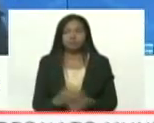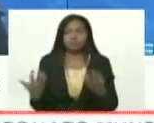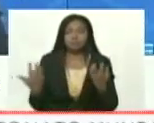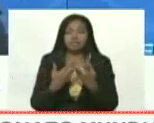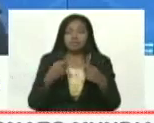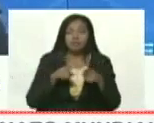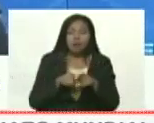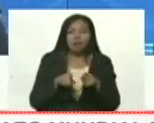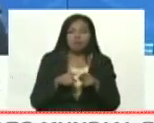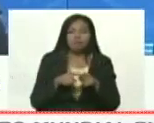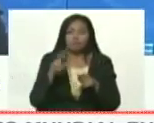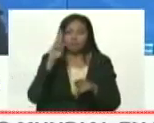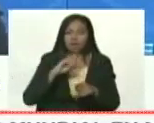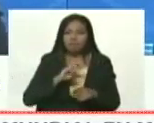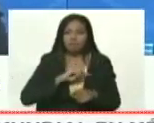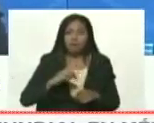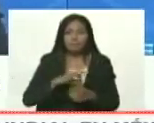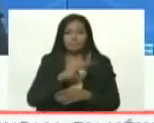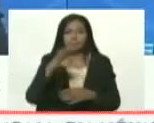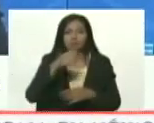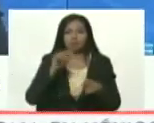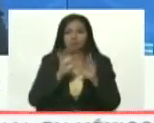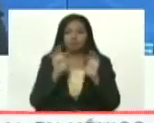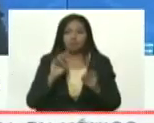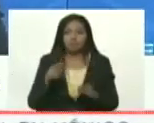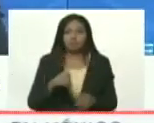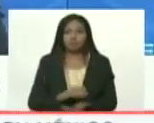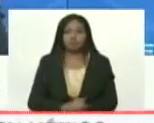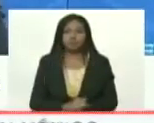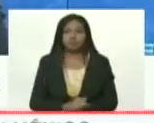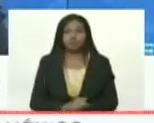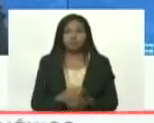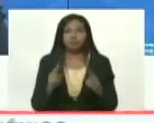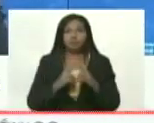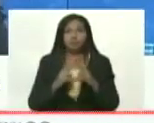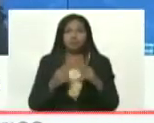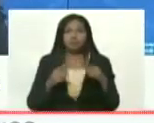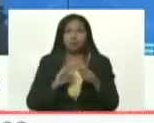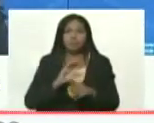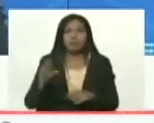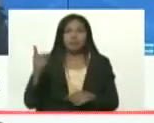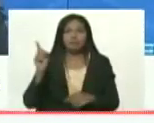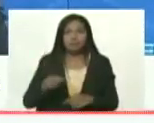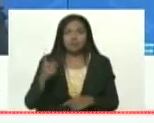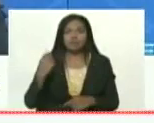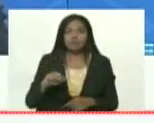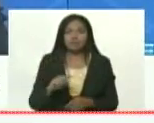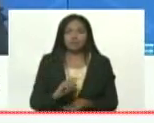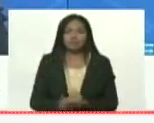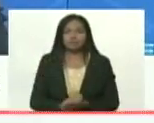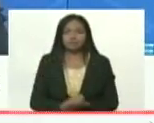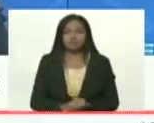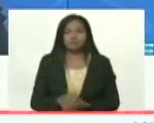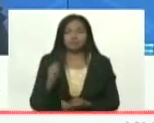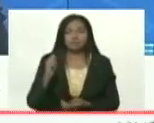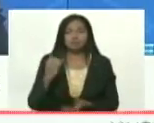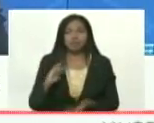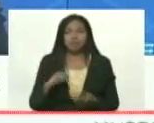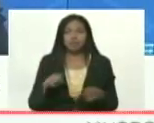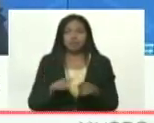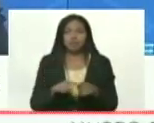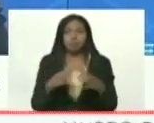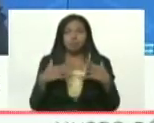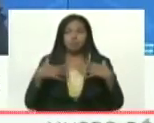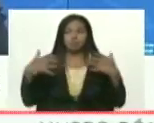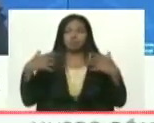moral, de la base espiritual y del conocimiento que un país tiene que tener si sueña con la